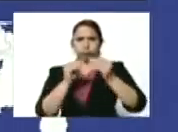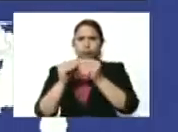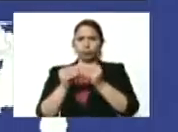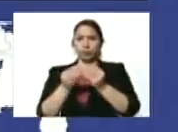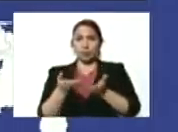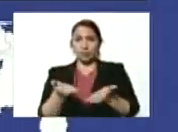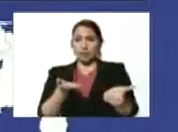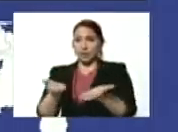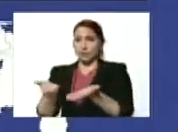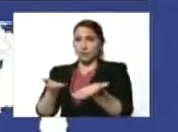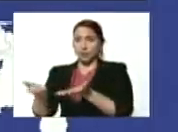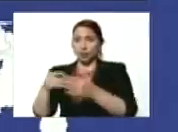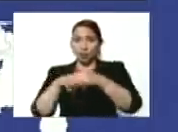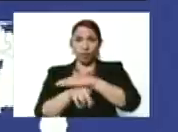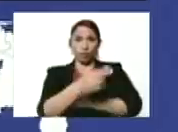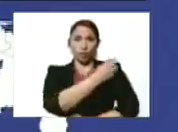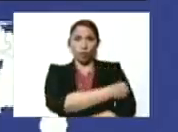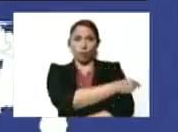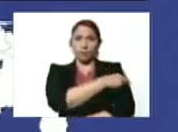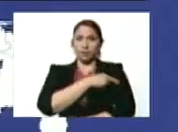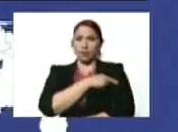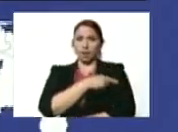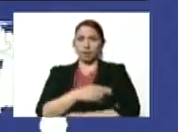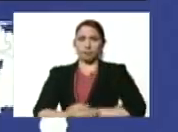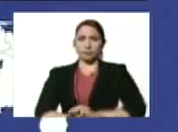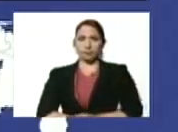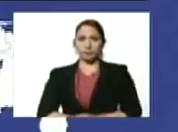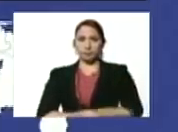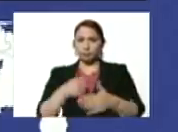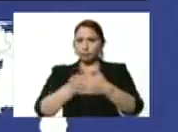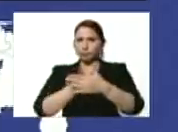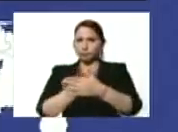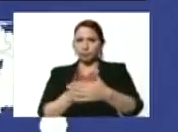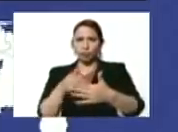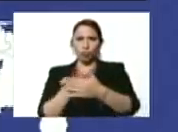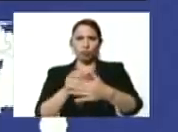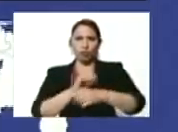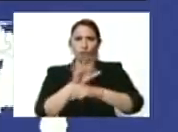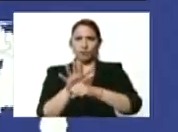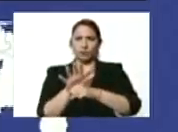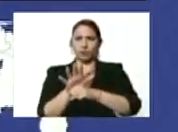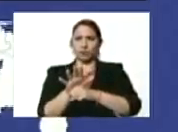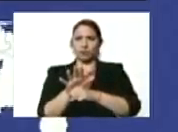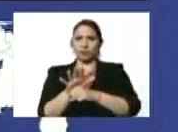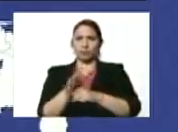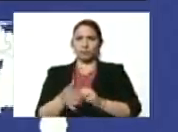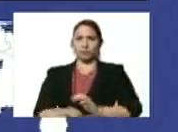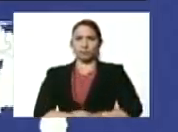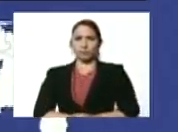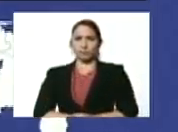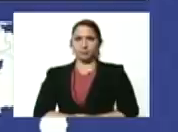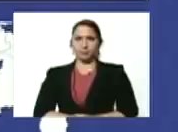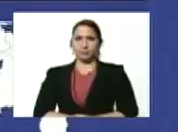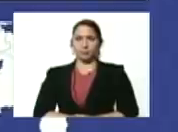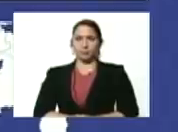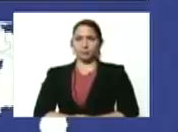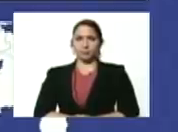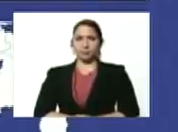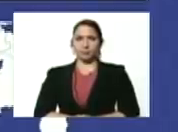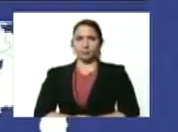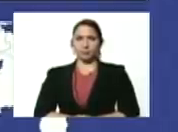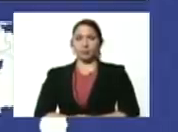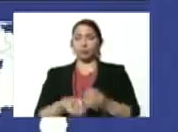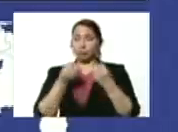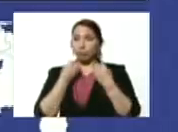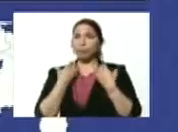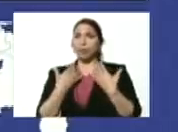servicios en los hospitales, a propósito de la batalla contra el COVID, bien vale la pena, bien vale